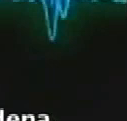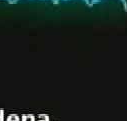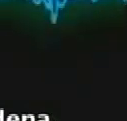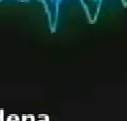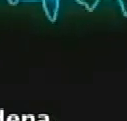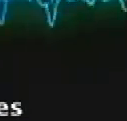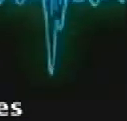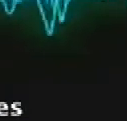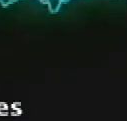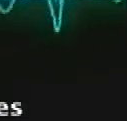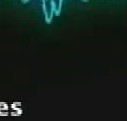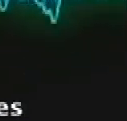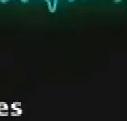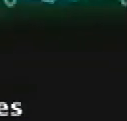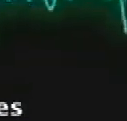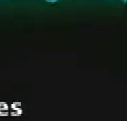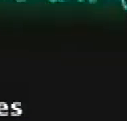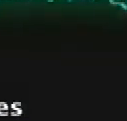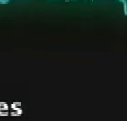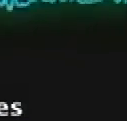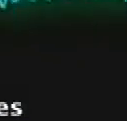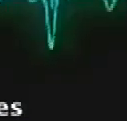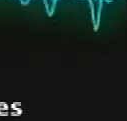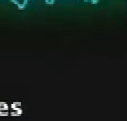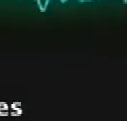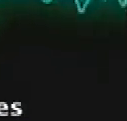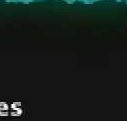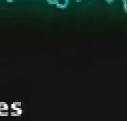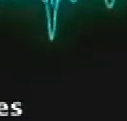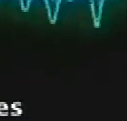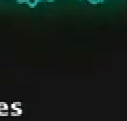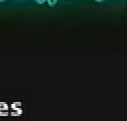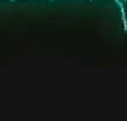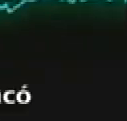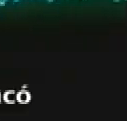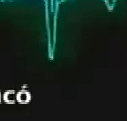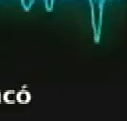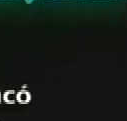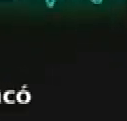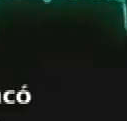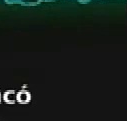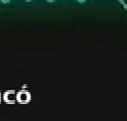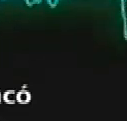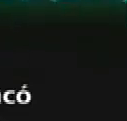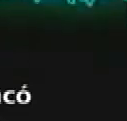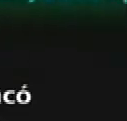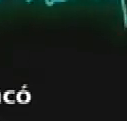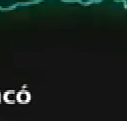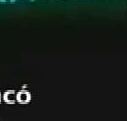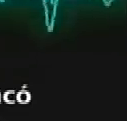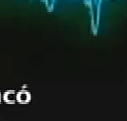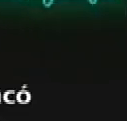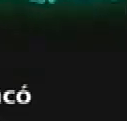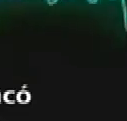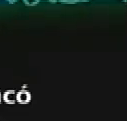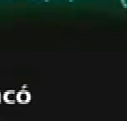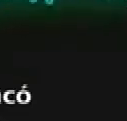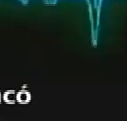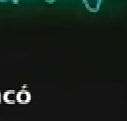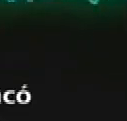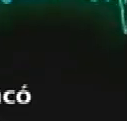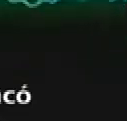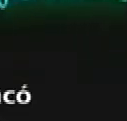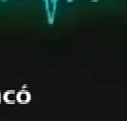todavía activado la cadena. Necesito, repito, que nos indique qué está pasando allí, si ya arrancó el acto